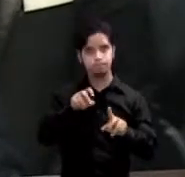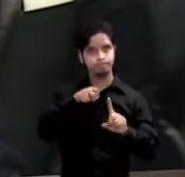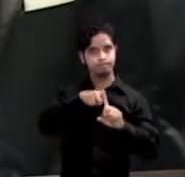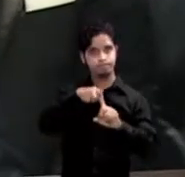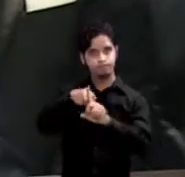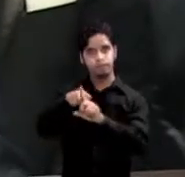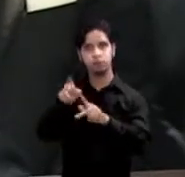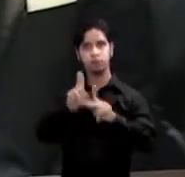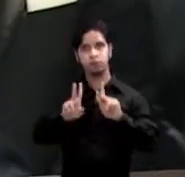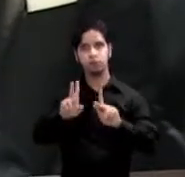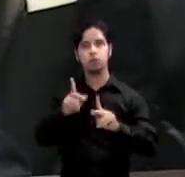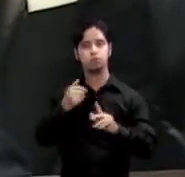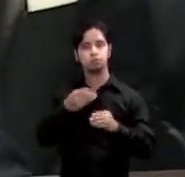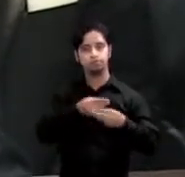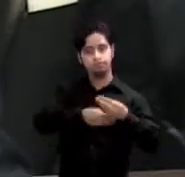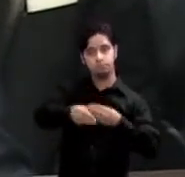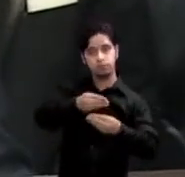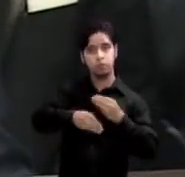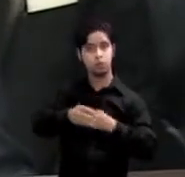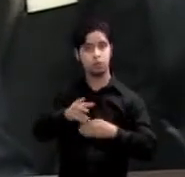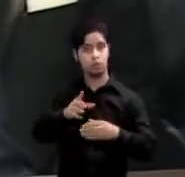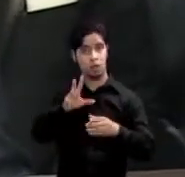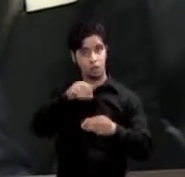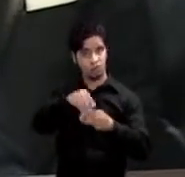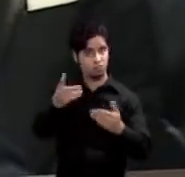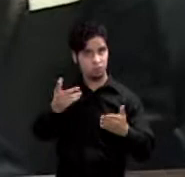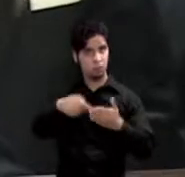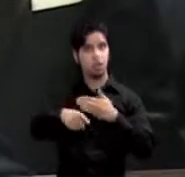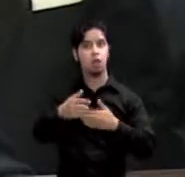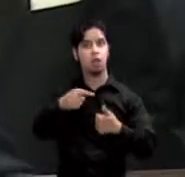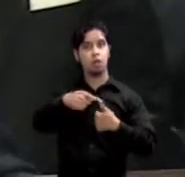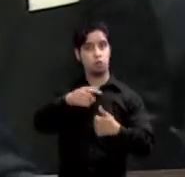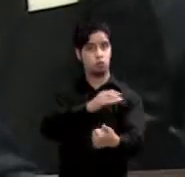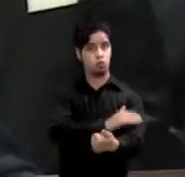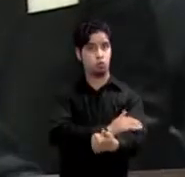incluyendo teléfonos celulares, drogas y armas.